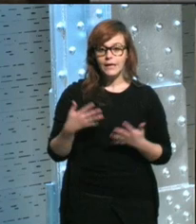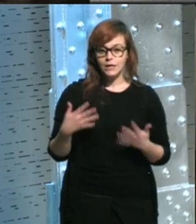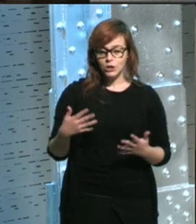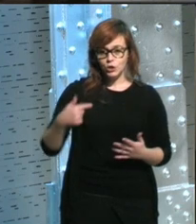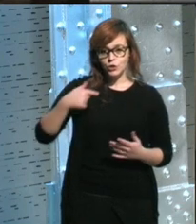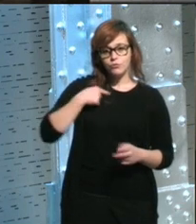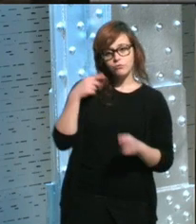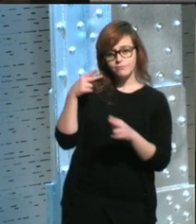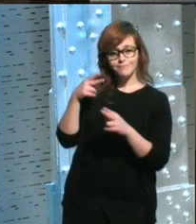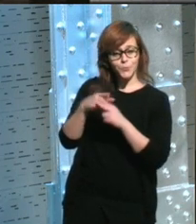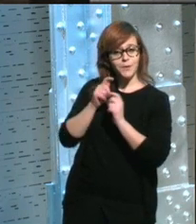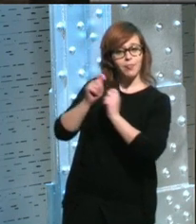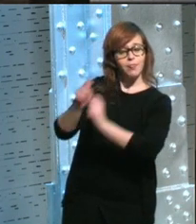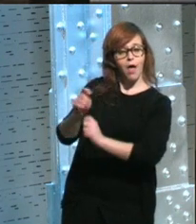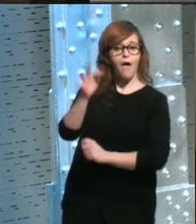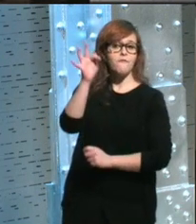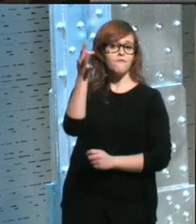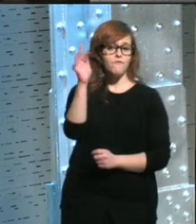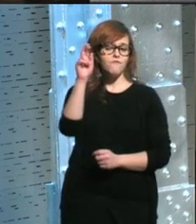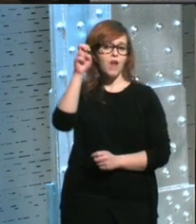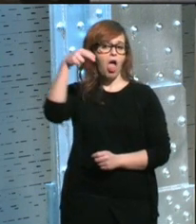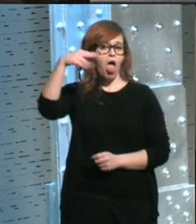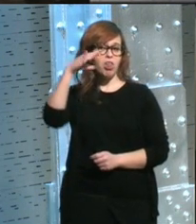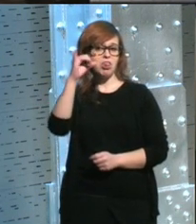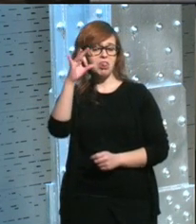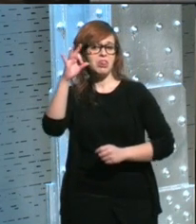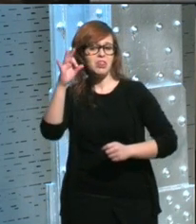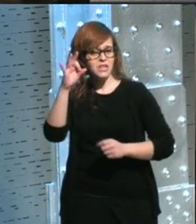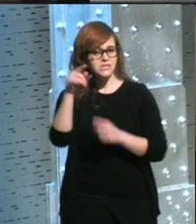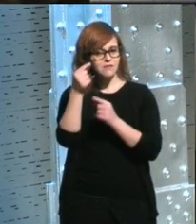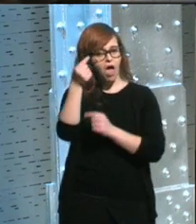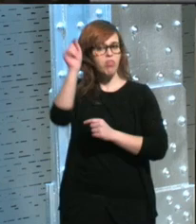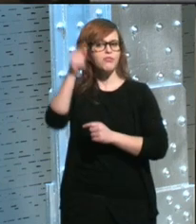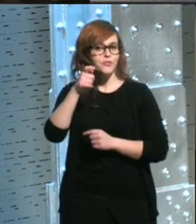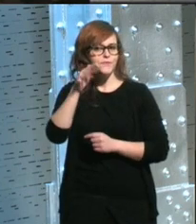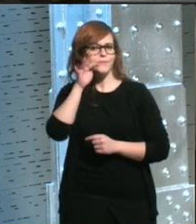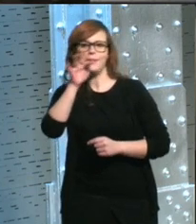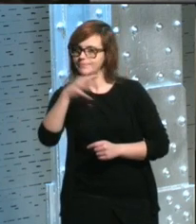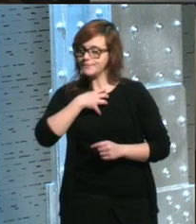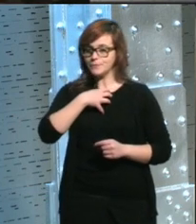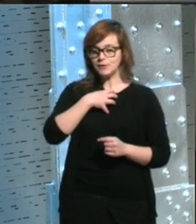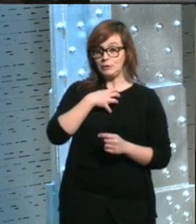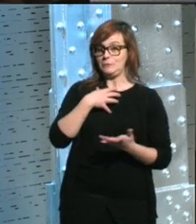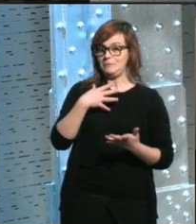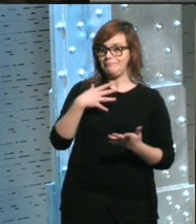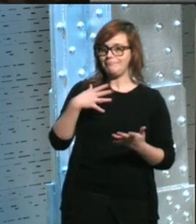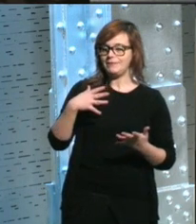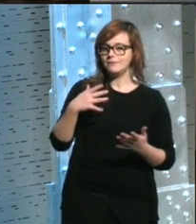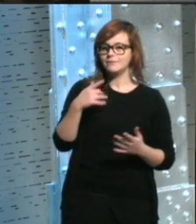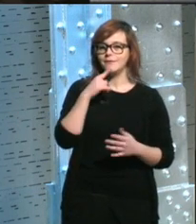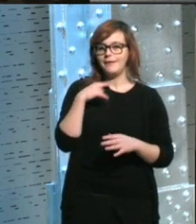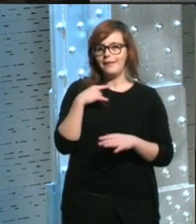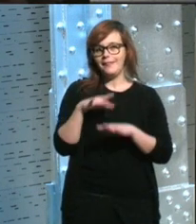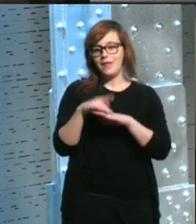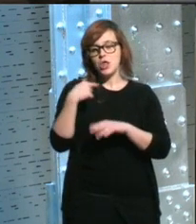Yo le llamo Francis, no Francis. Nos pasa un poco... No hay problema, me dicen Panchis.